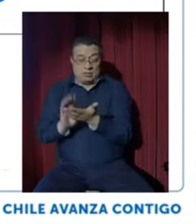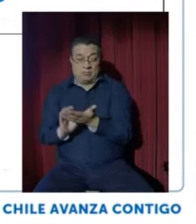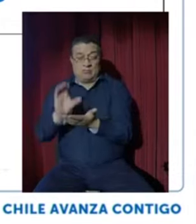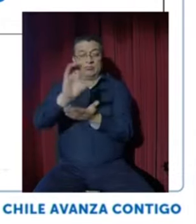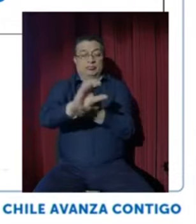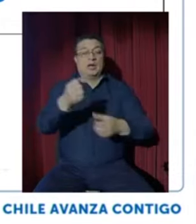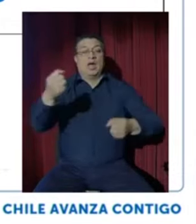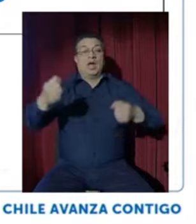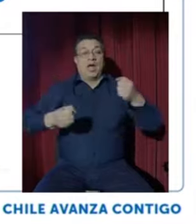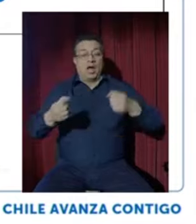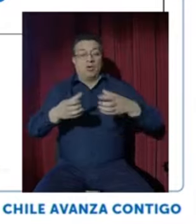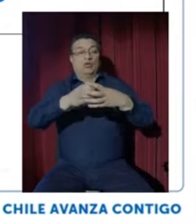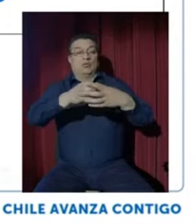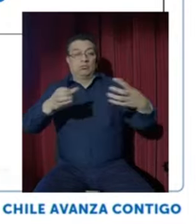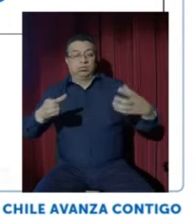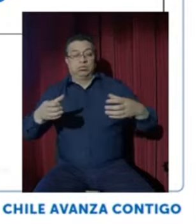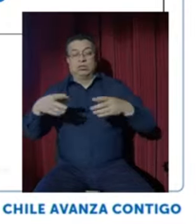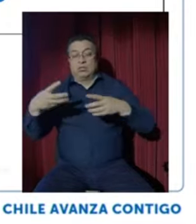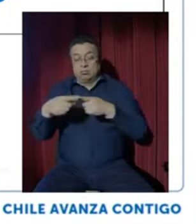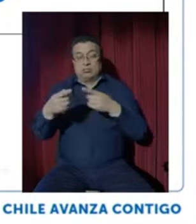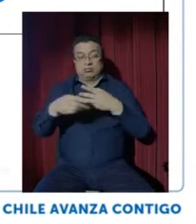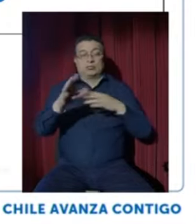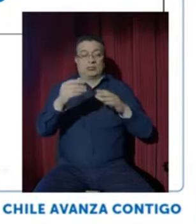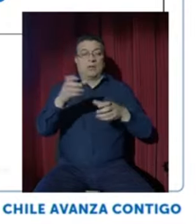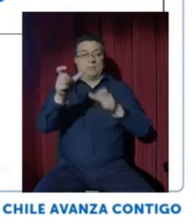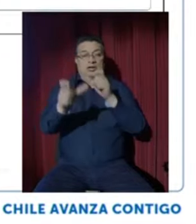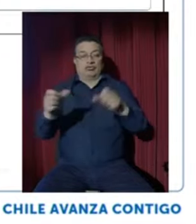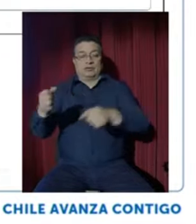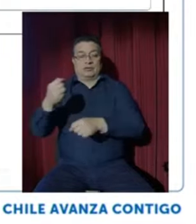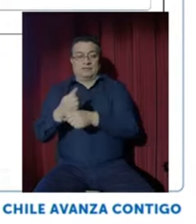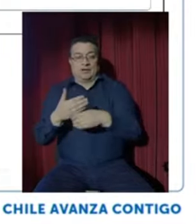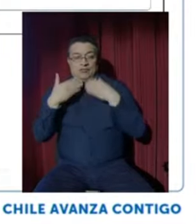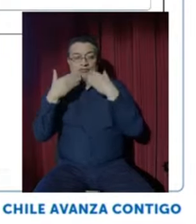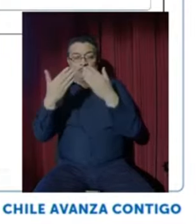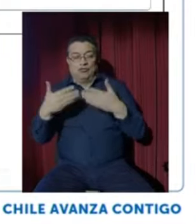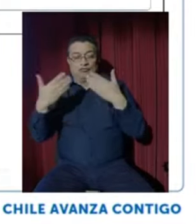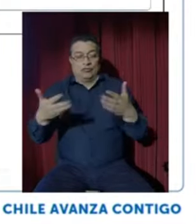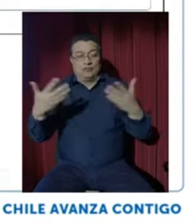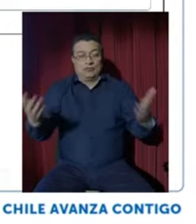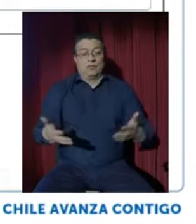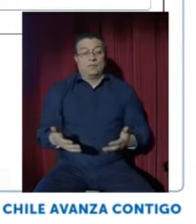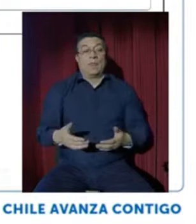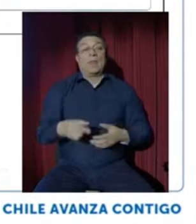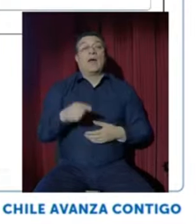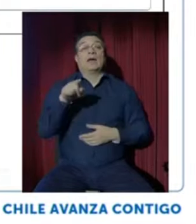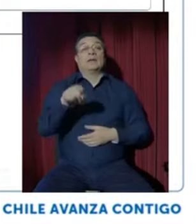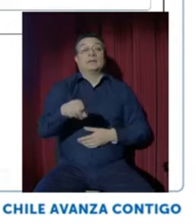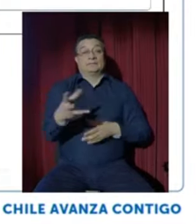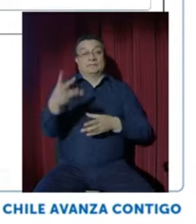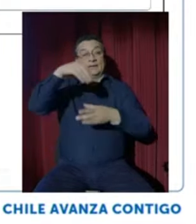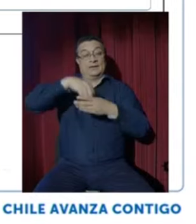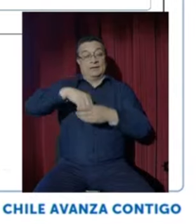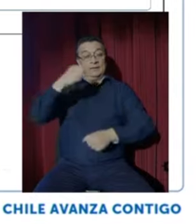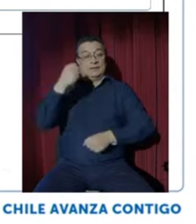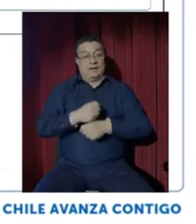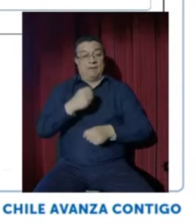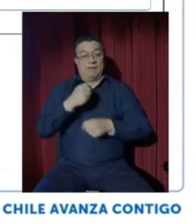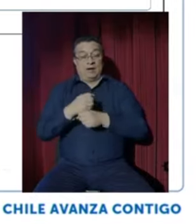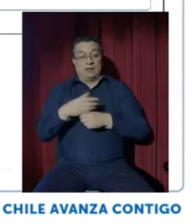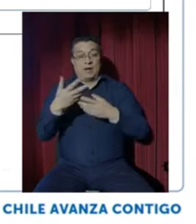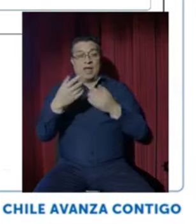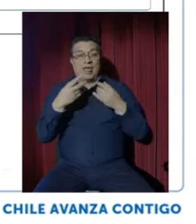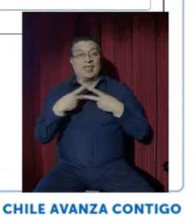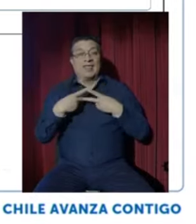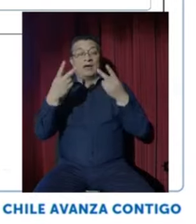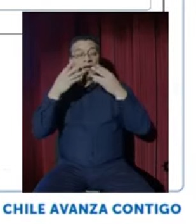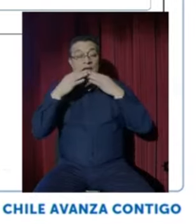vehículos equipamiento y habitabilidad de brigadista dentro de las labores de de transferencia Y di fusión